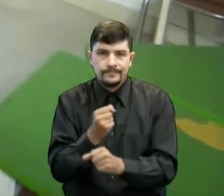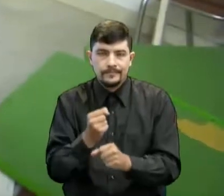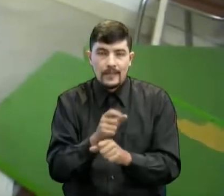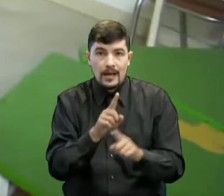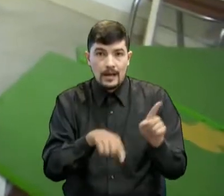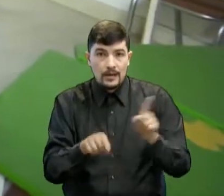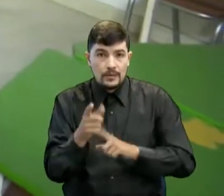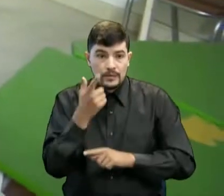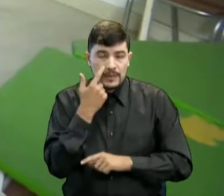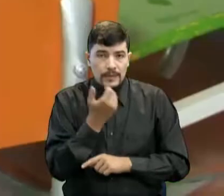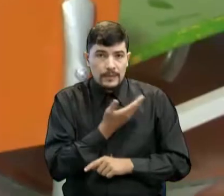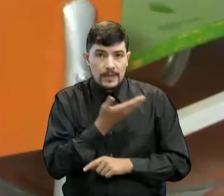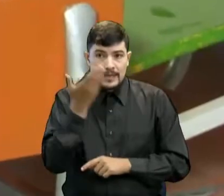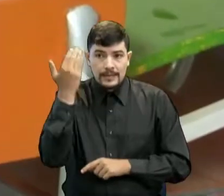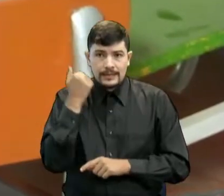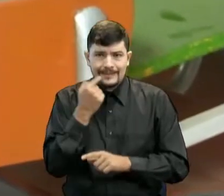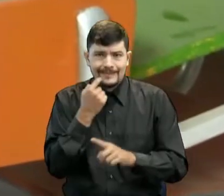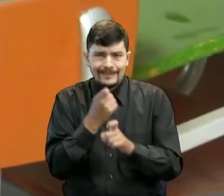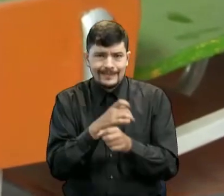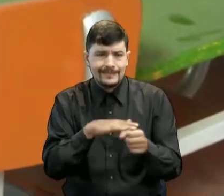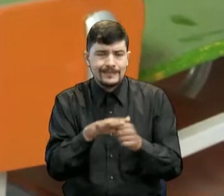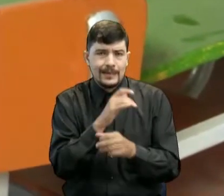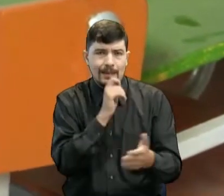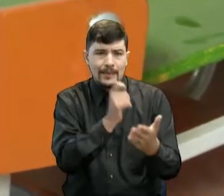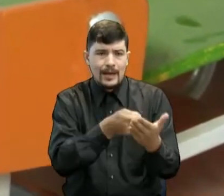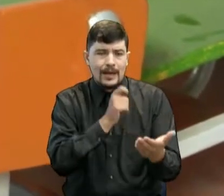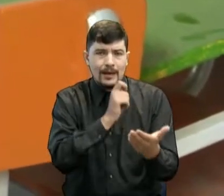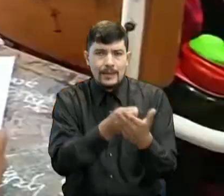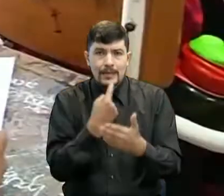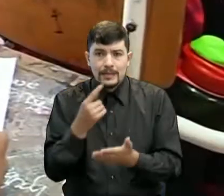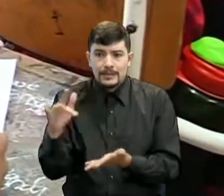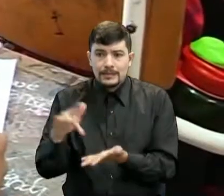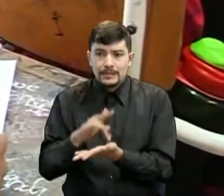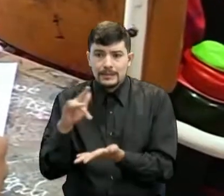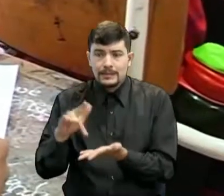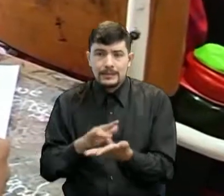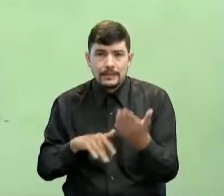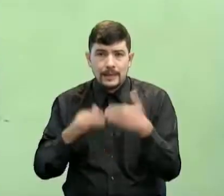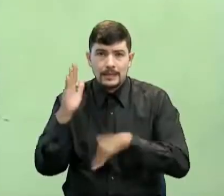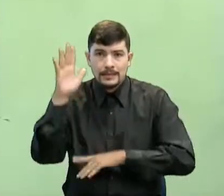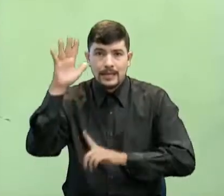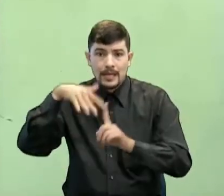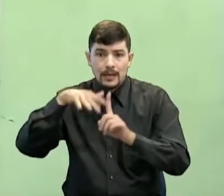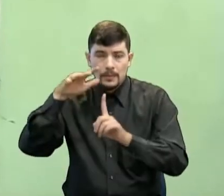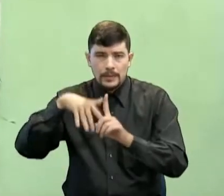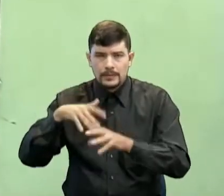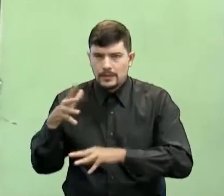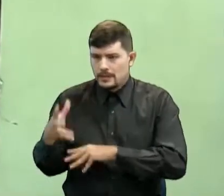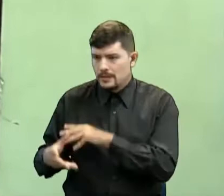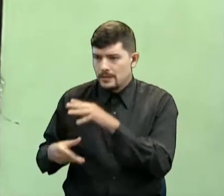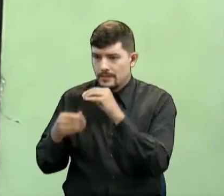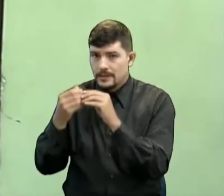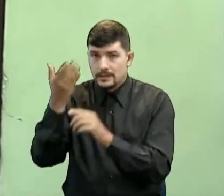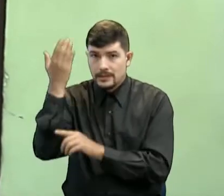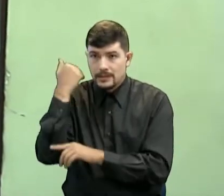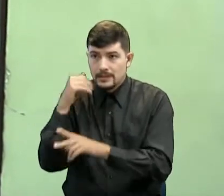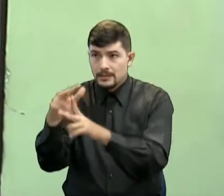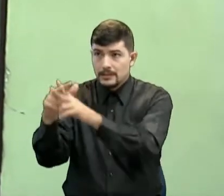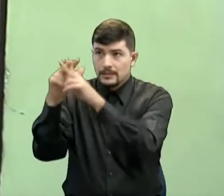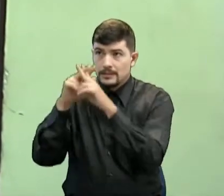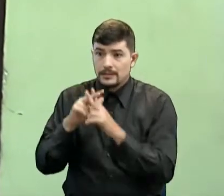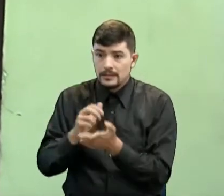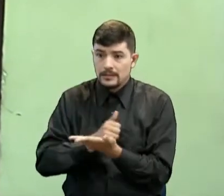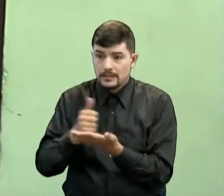que han tenido dificultades para los pagos han señalado que la deuda supera los 5 meses y que además de solicitar los créditos